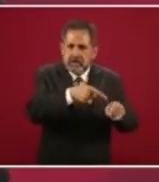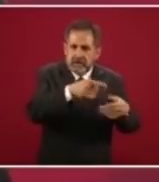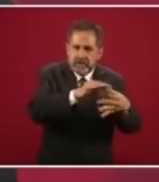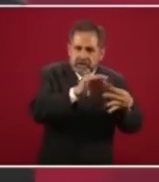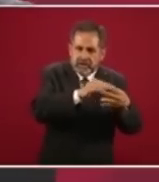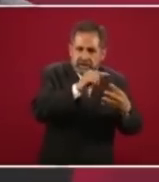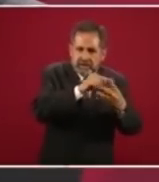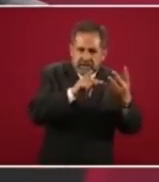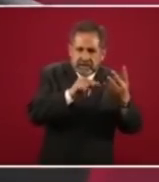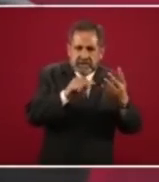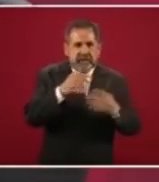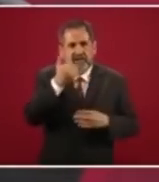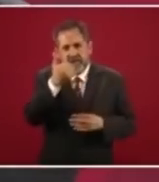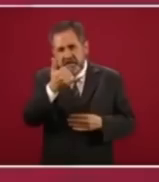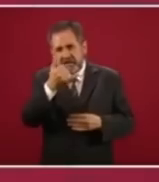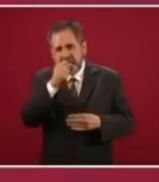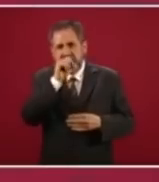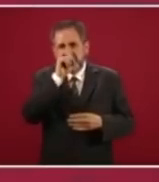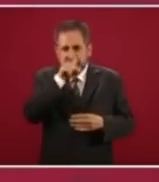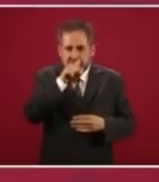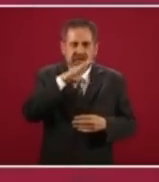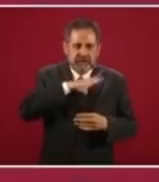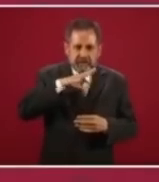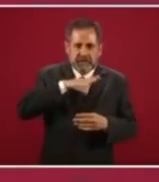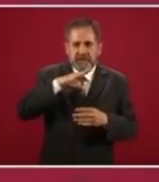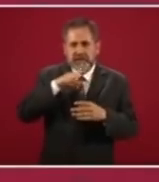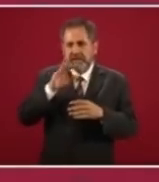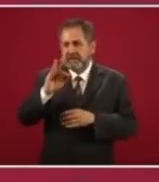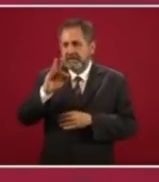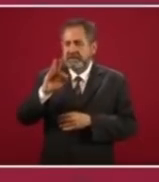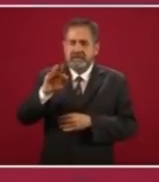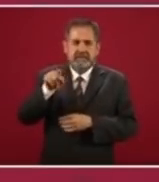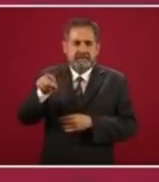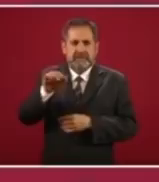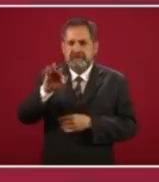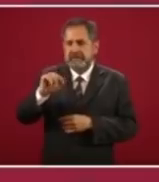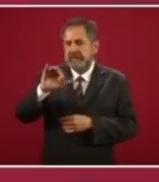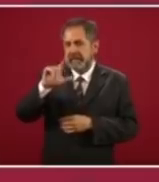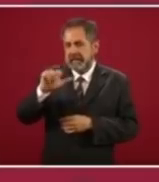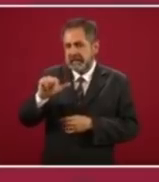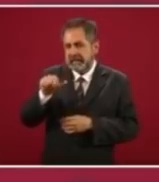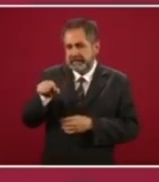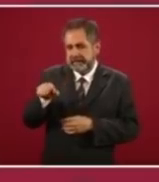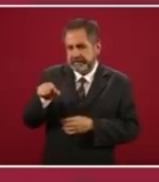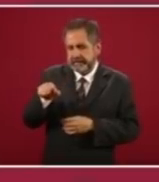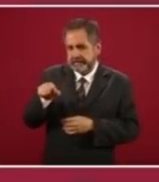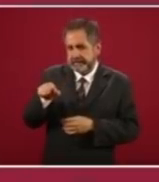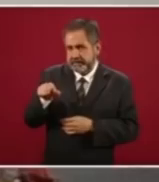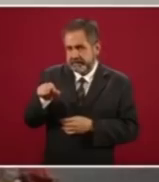casos. Y existe, repito, la Fiscalía